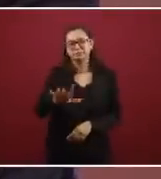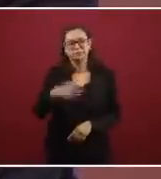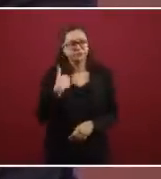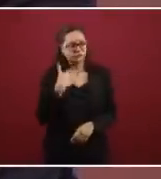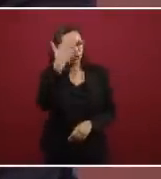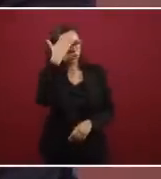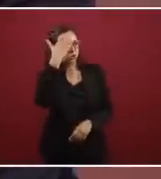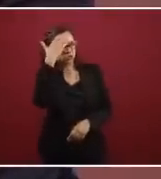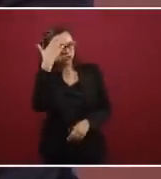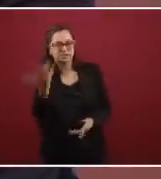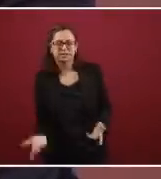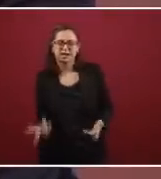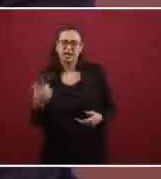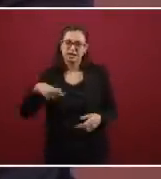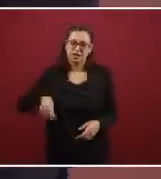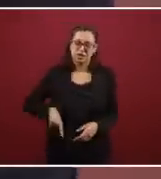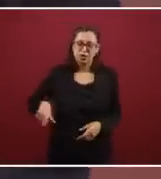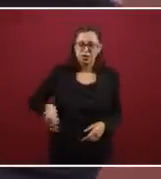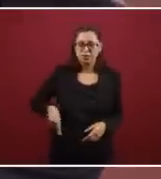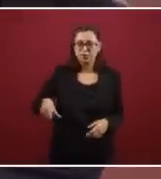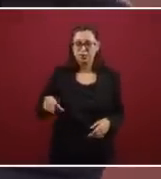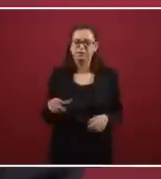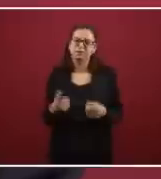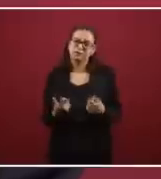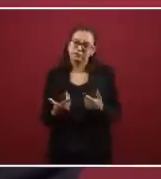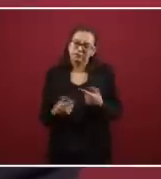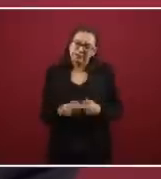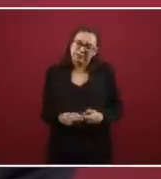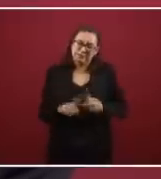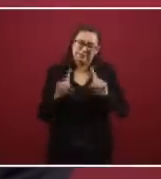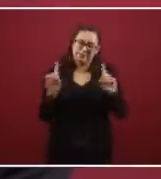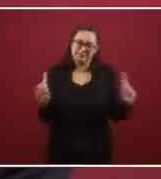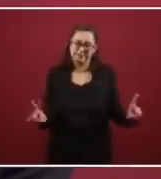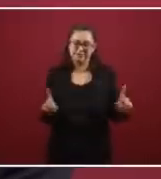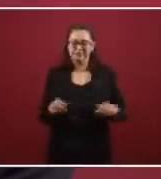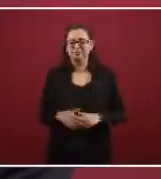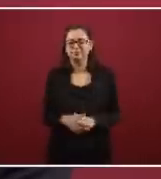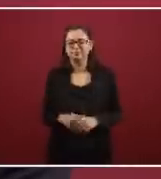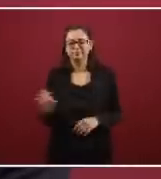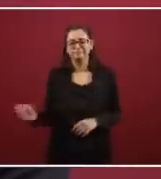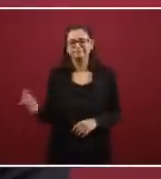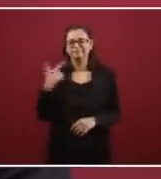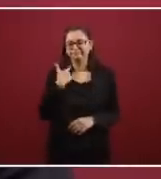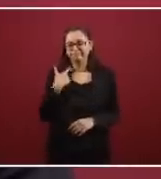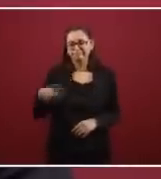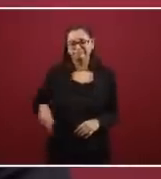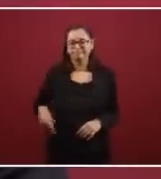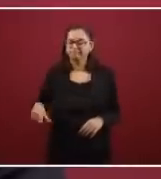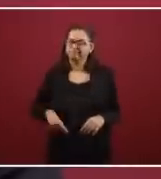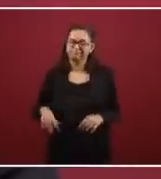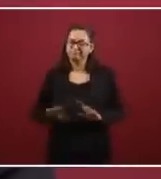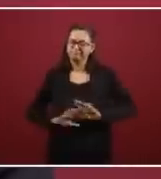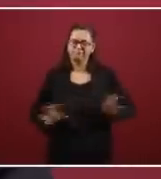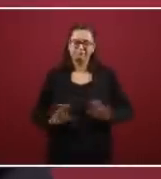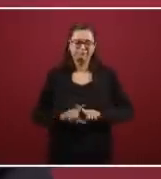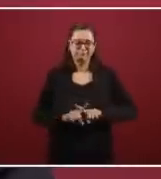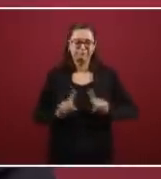sepan que no somos iguales a los anteriores, que llegaron